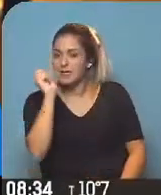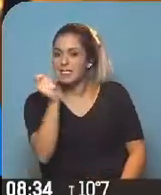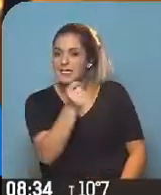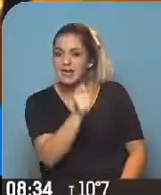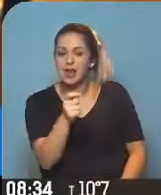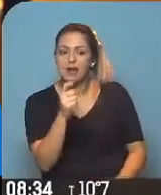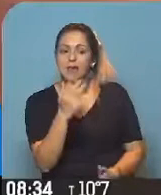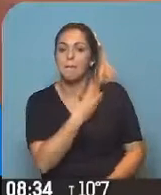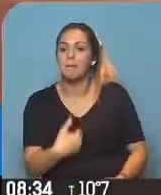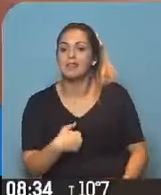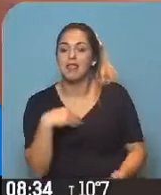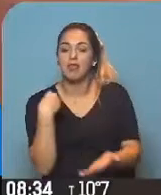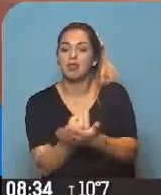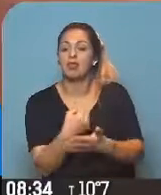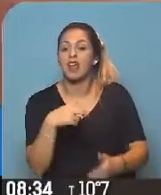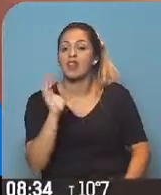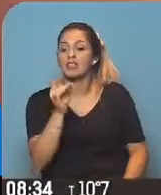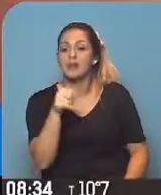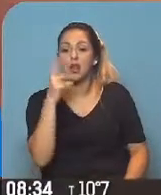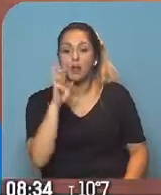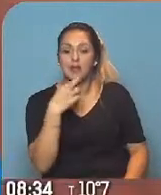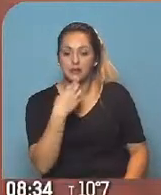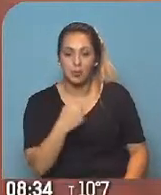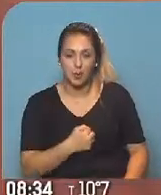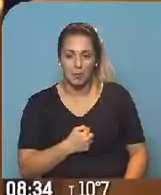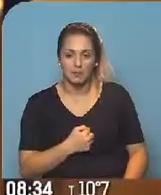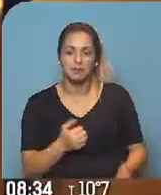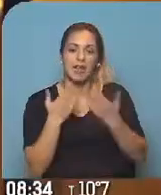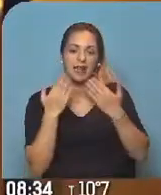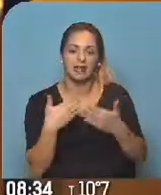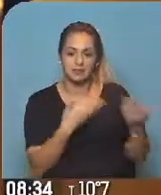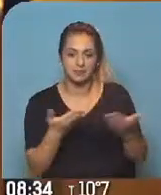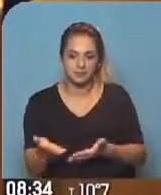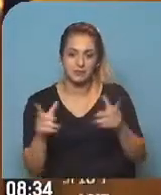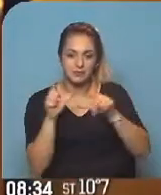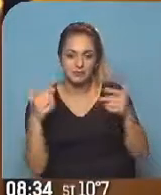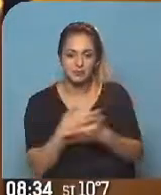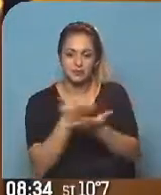presidente en diciembre de 2019 víctor beker gracias por estar en la televisión pública gracias por la invitación